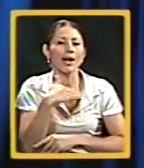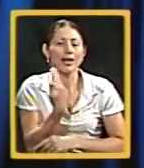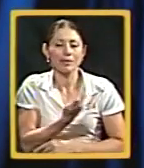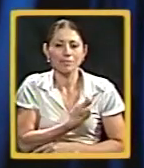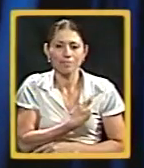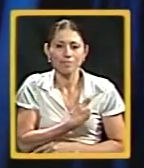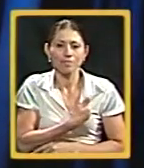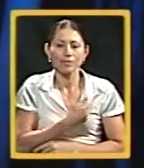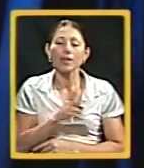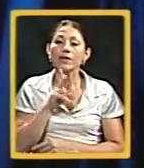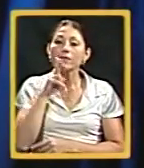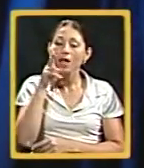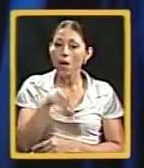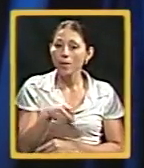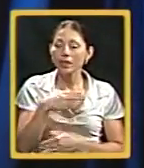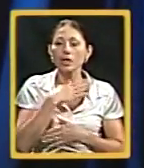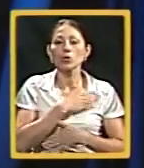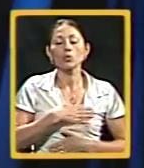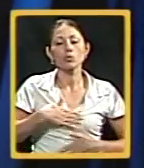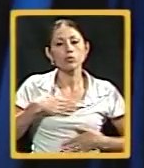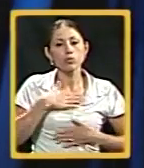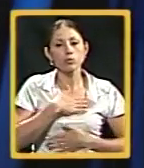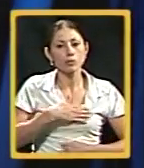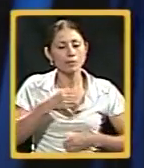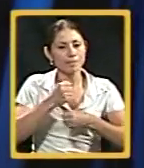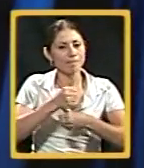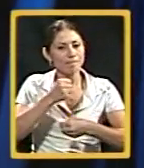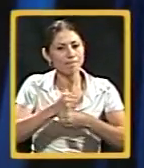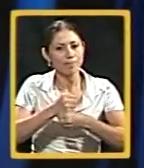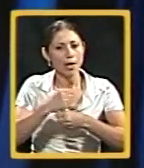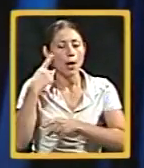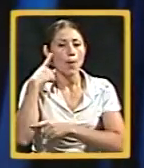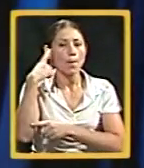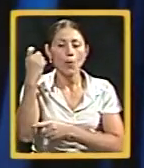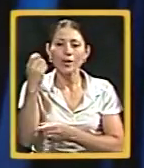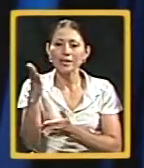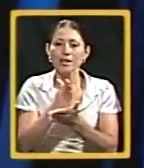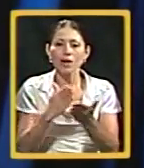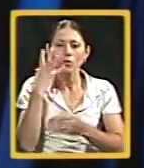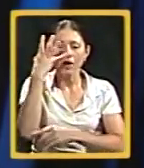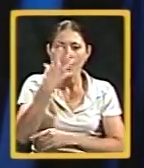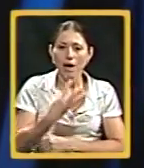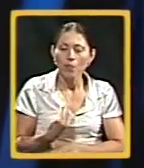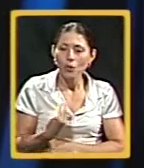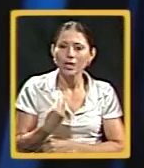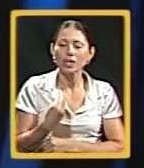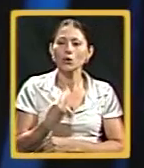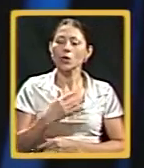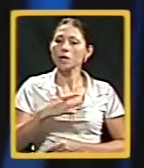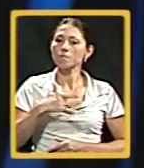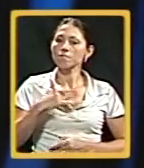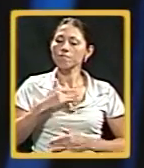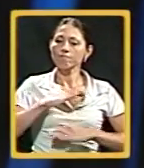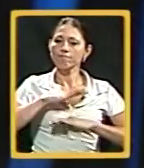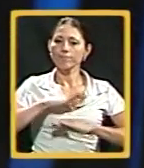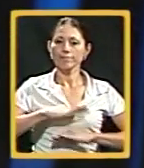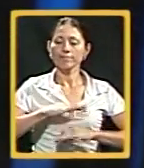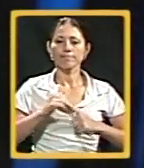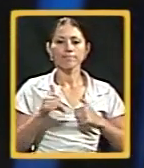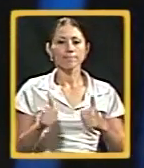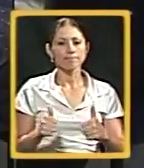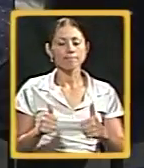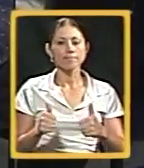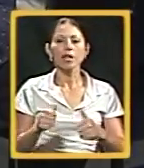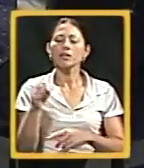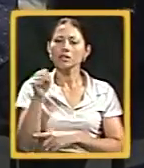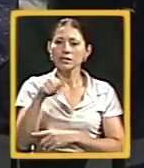Francamente, se disfruta lo que se hace, ¿verdad? Porque es algo tan bonito, ¿verdad? Que llena tanto. Y bueno,